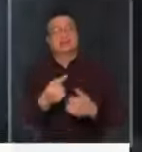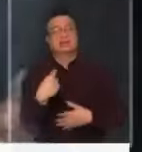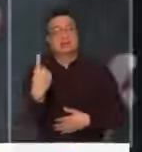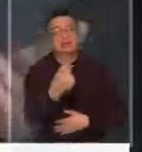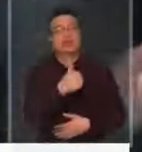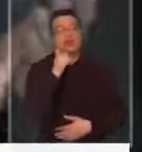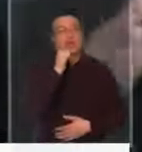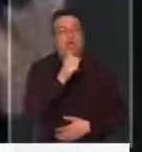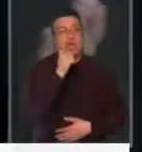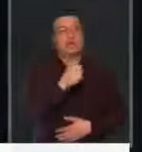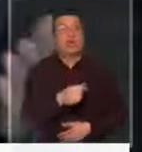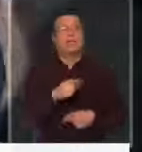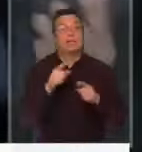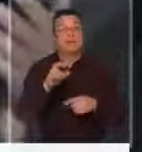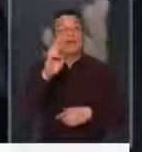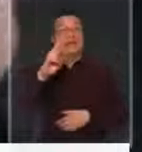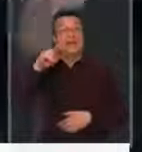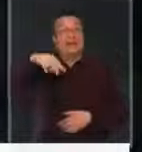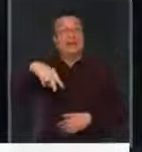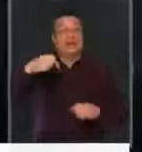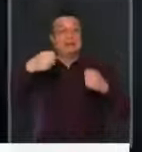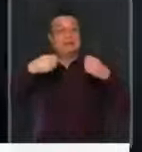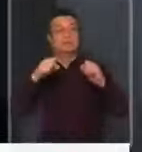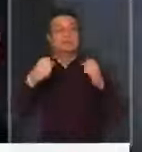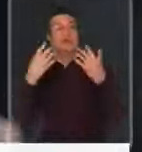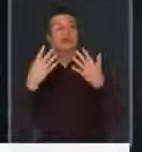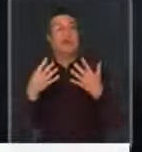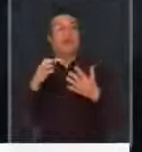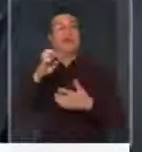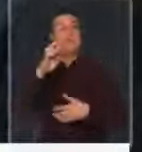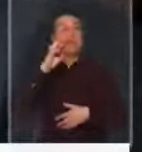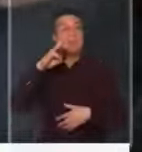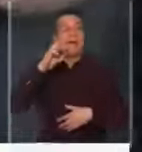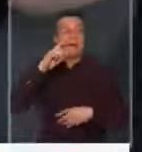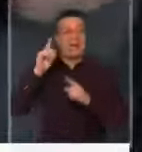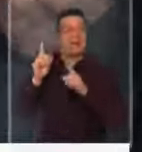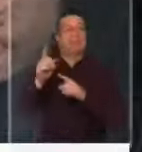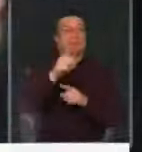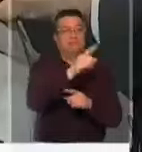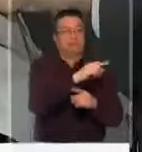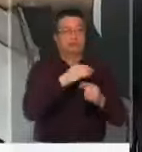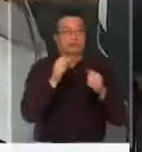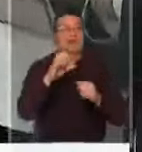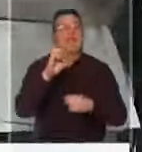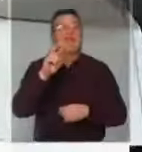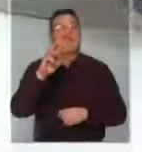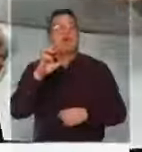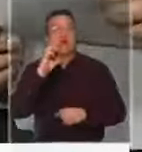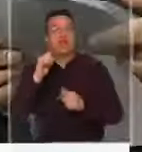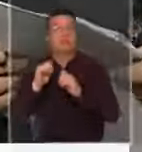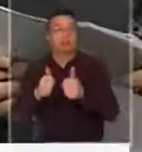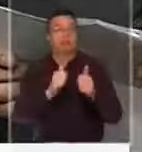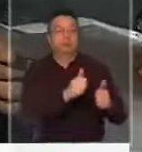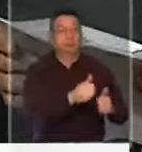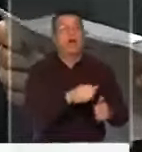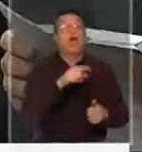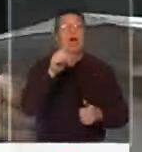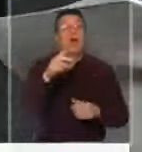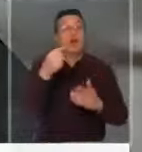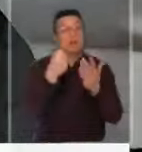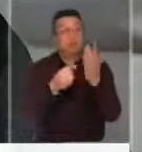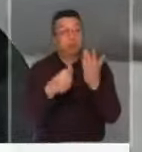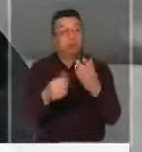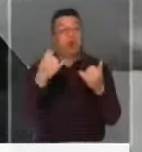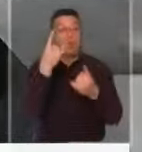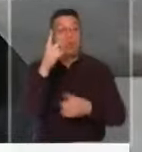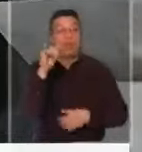día. Con ello, Renovación Nacional ganó en 9 de las 20 primarias, imponiéndose a sus socios de la UDI y Evópoli. El resultado de ayer es un muy buen resultado para la